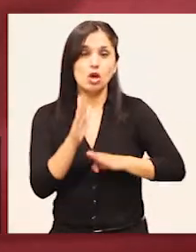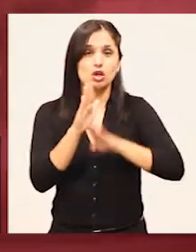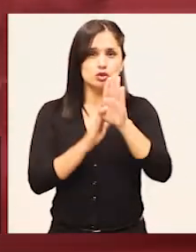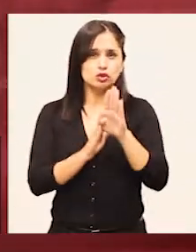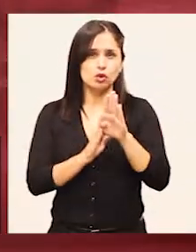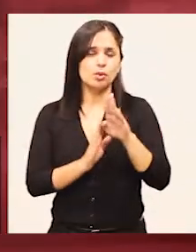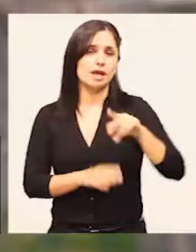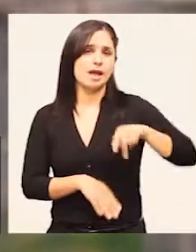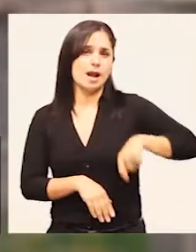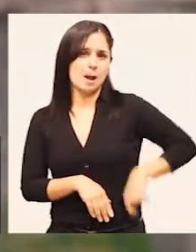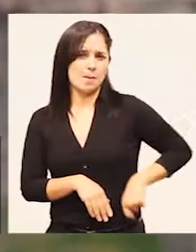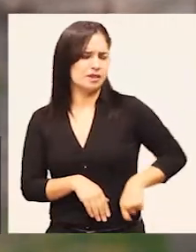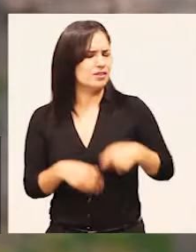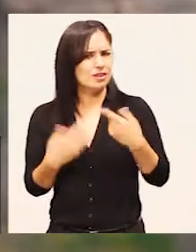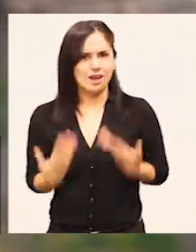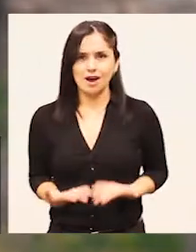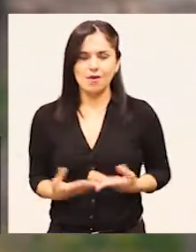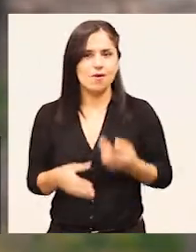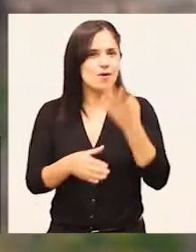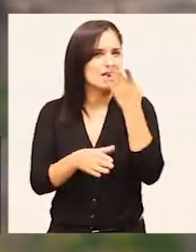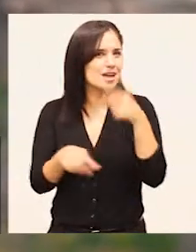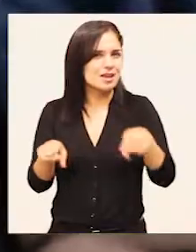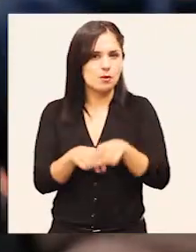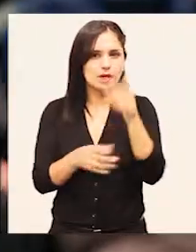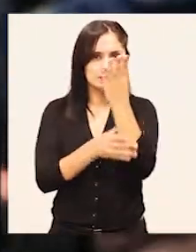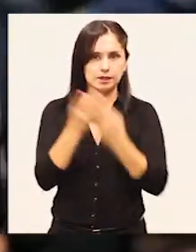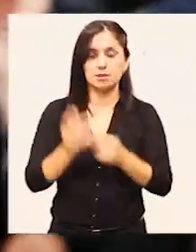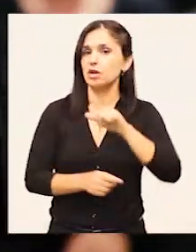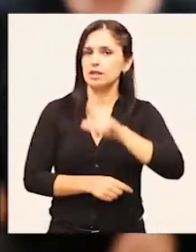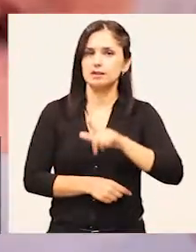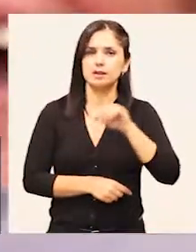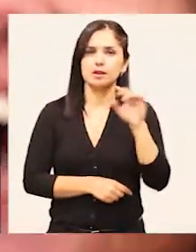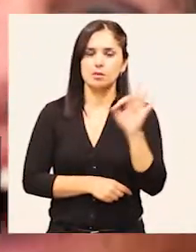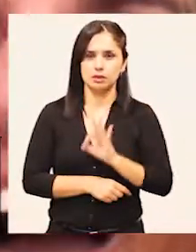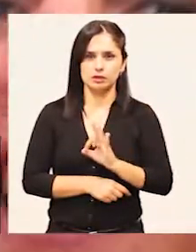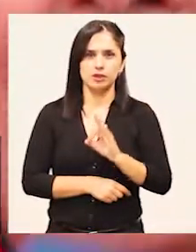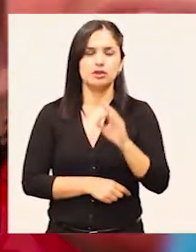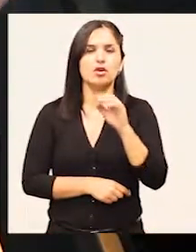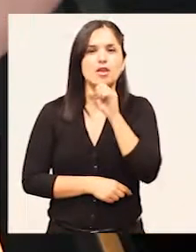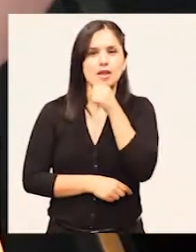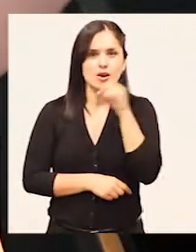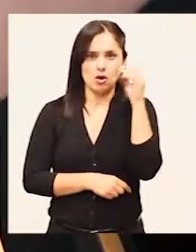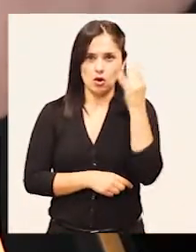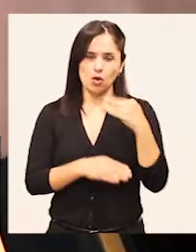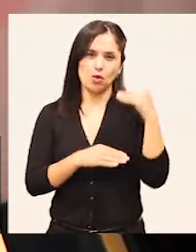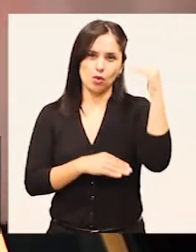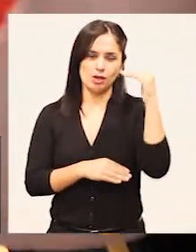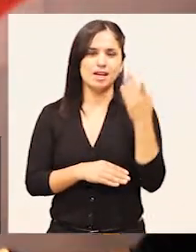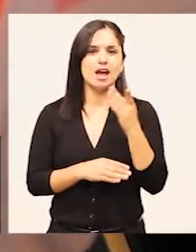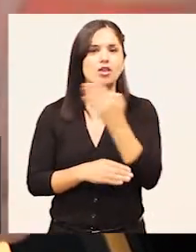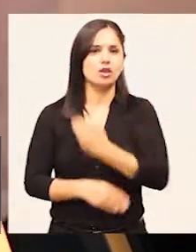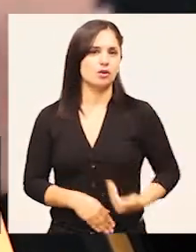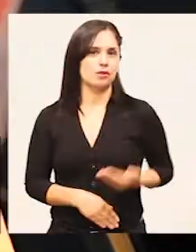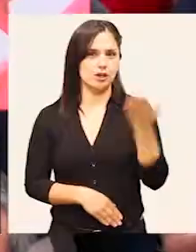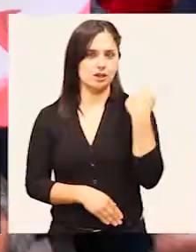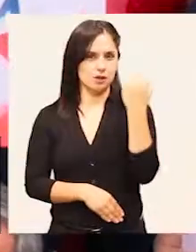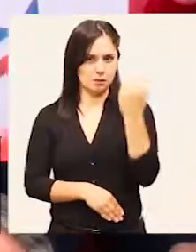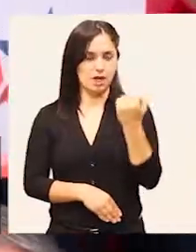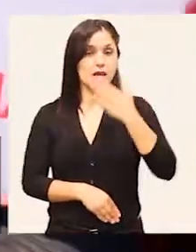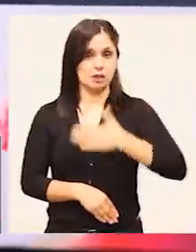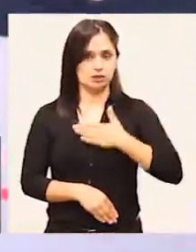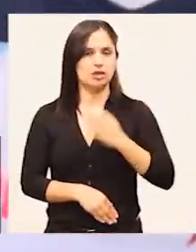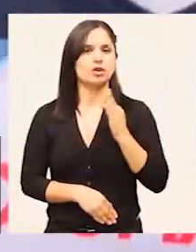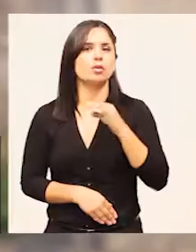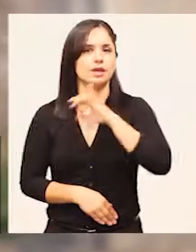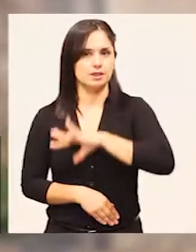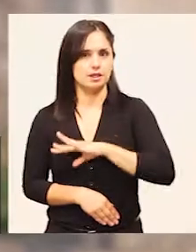Subir las pensiones ahora y ya, tal como se terminó con el 7% de los jubilados en el gobierno anterior del presidente Piñera. Eso es lo que quiero para